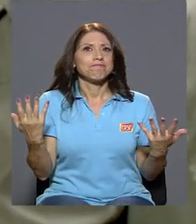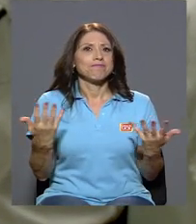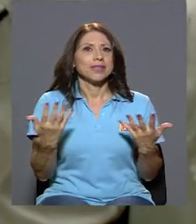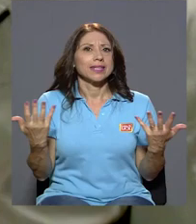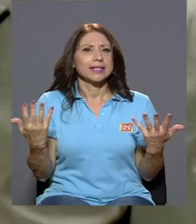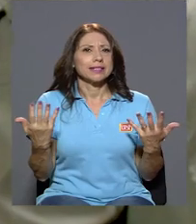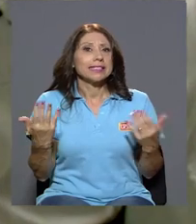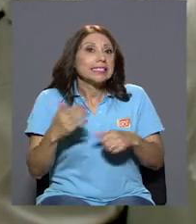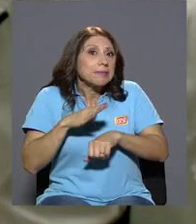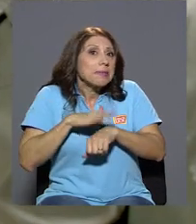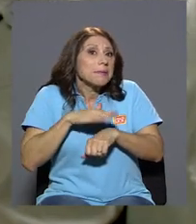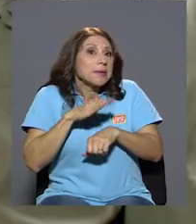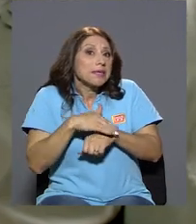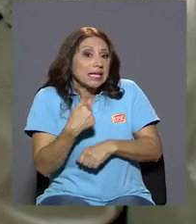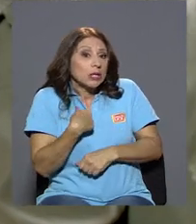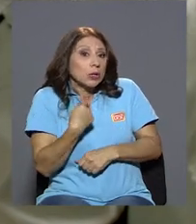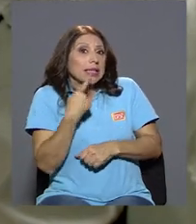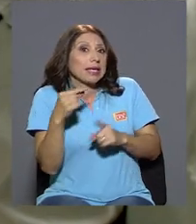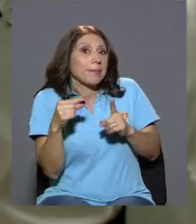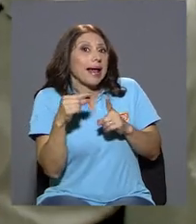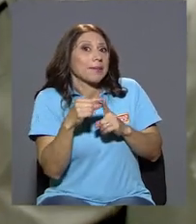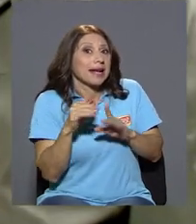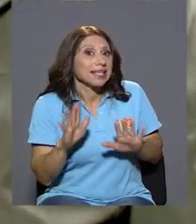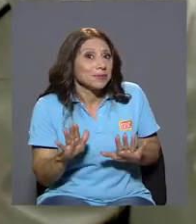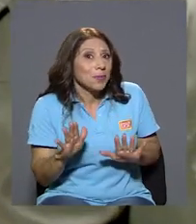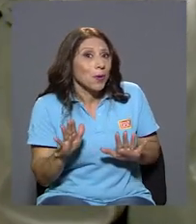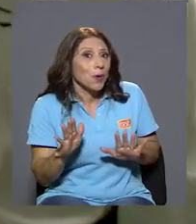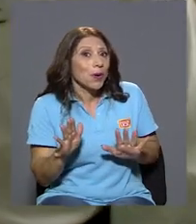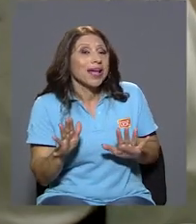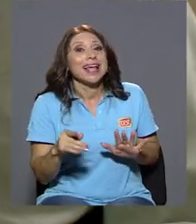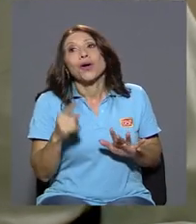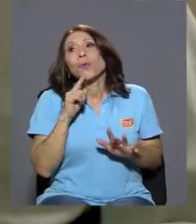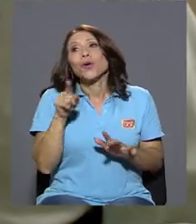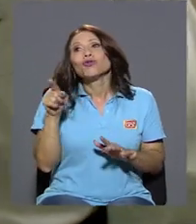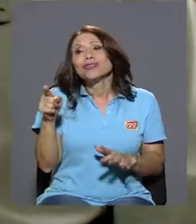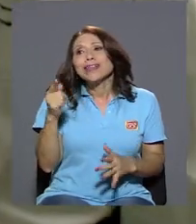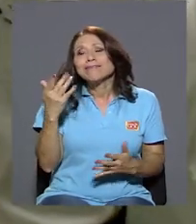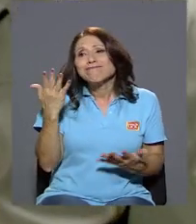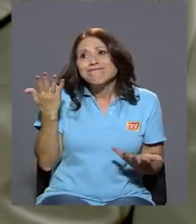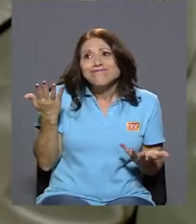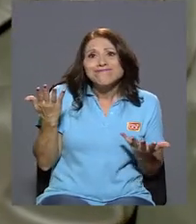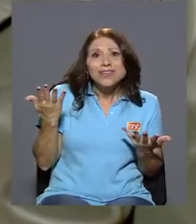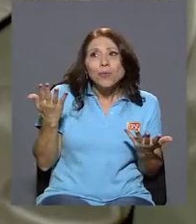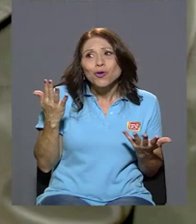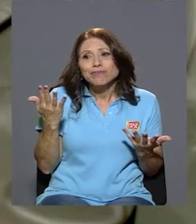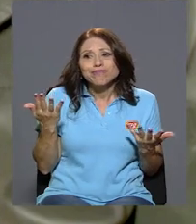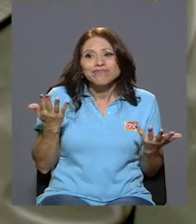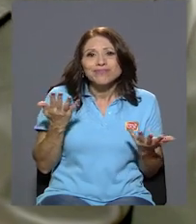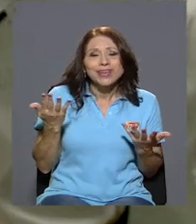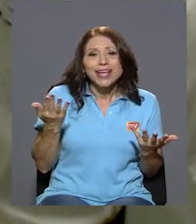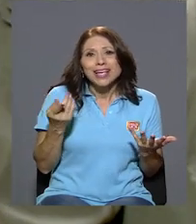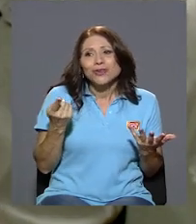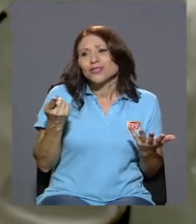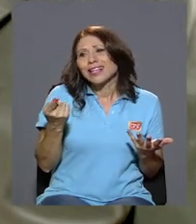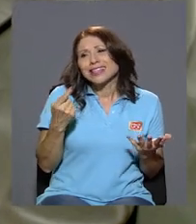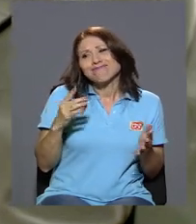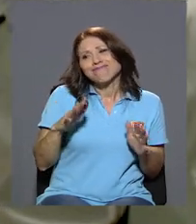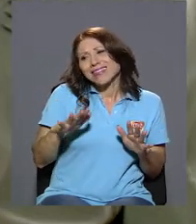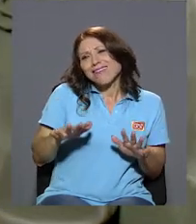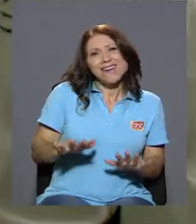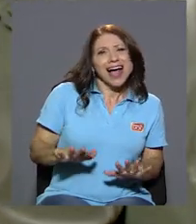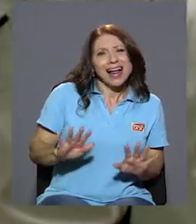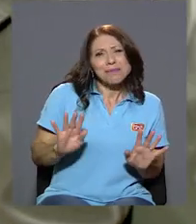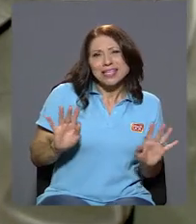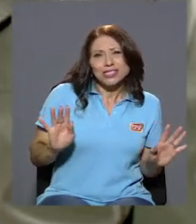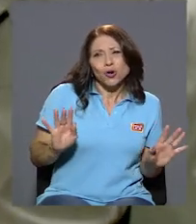como si me permite el barbarismo de baja el piso en el sentido de que no eso es o